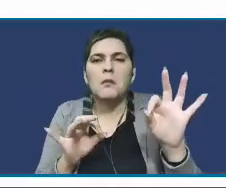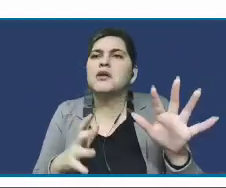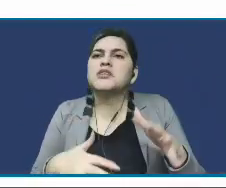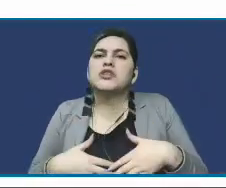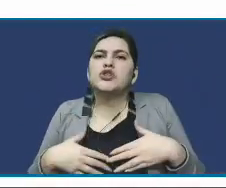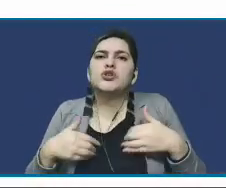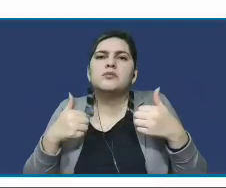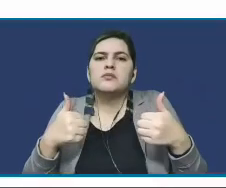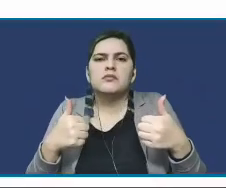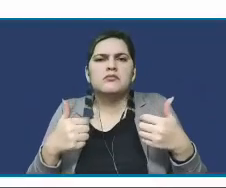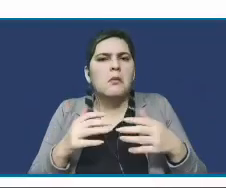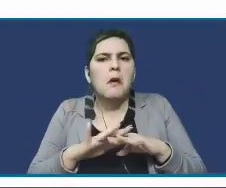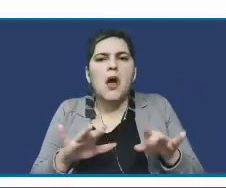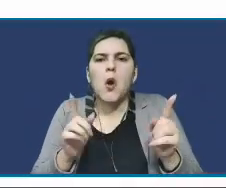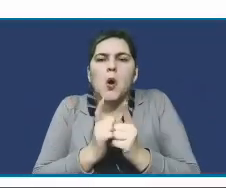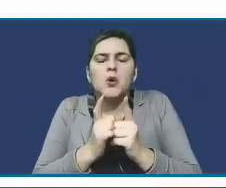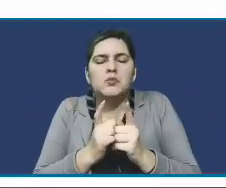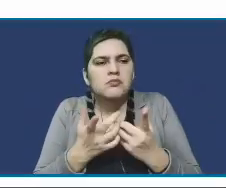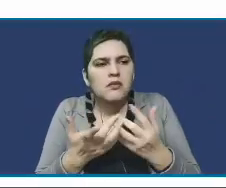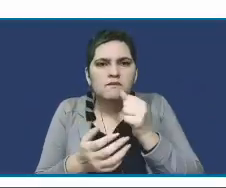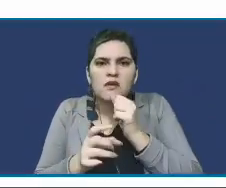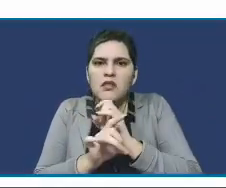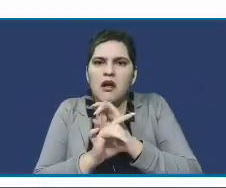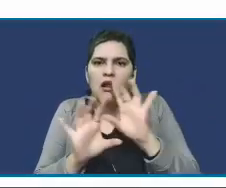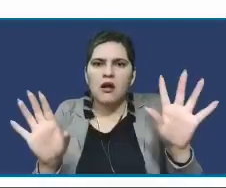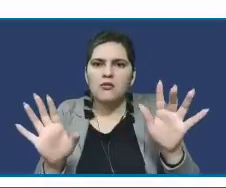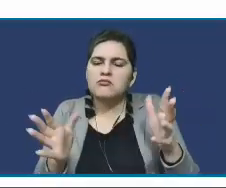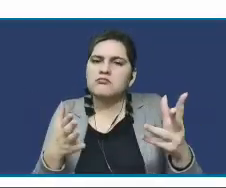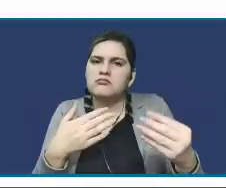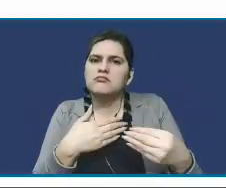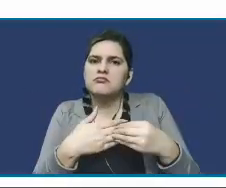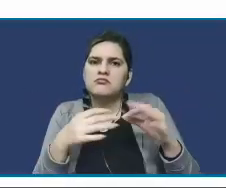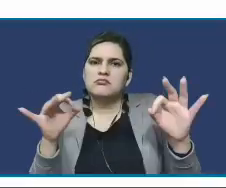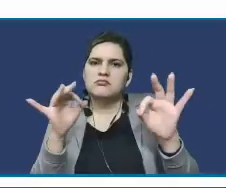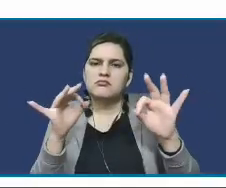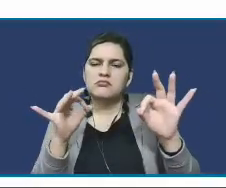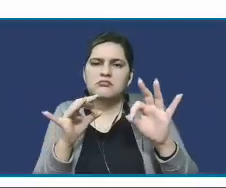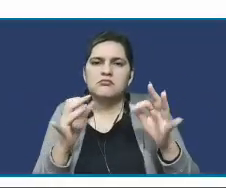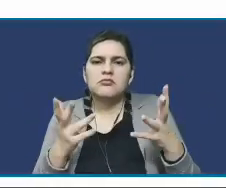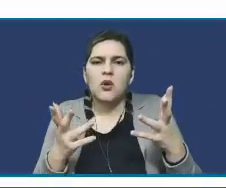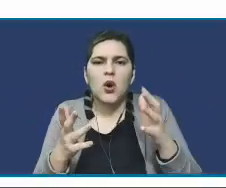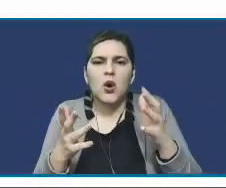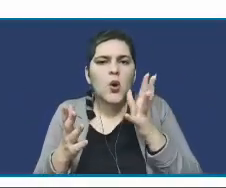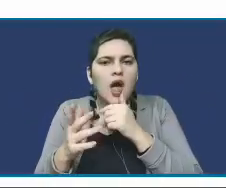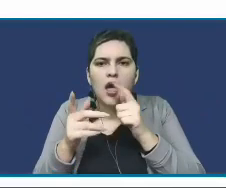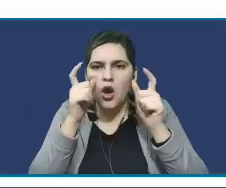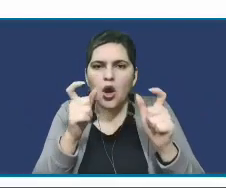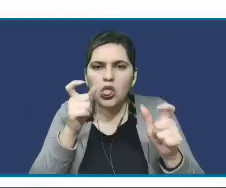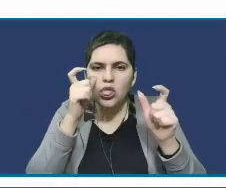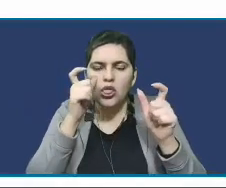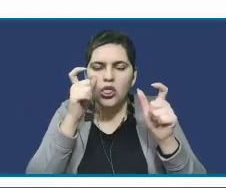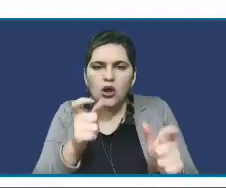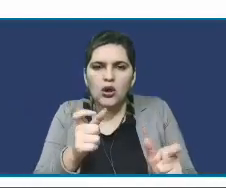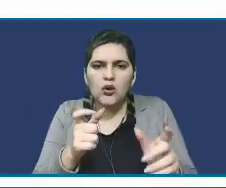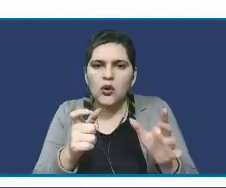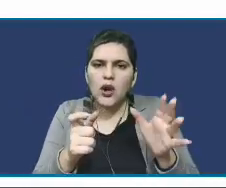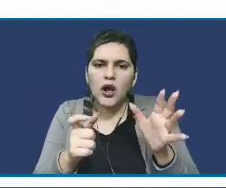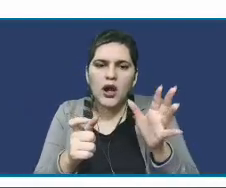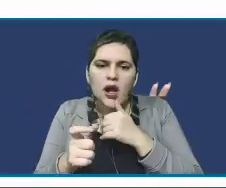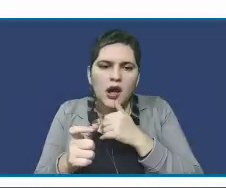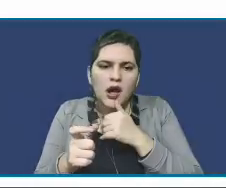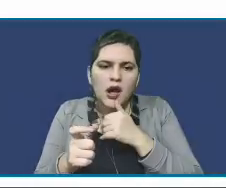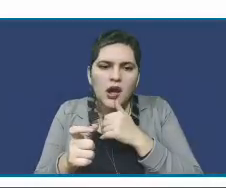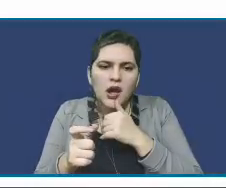mejor? ¿En qué está mejor? No se decía, o no tenían controles. Y lo que nosotros vemos entonces en la población es